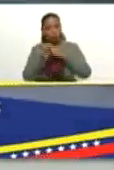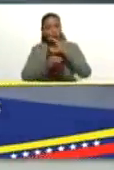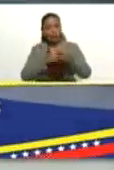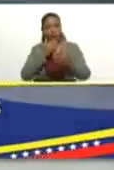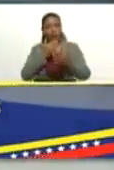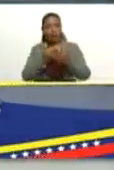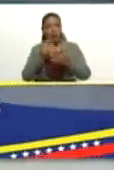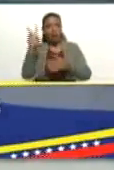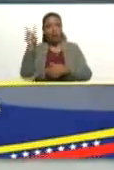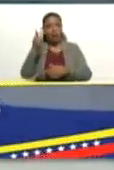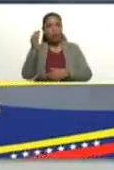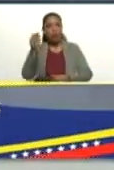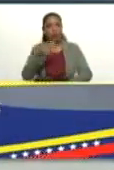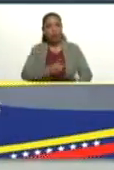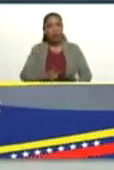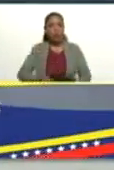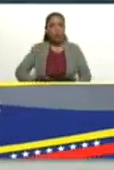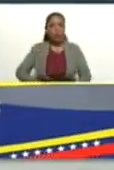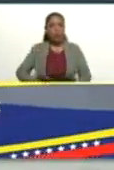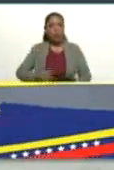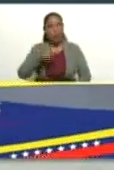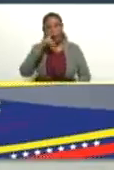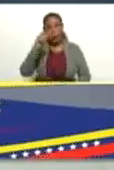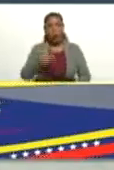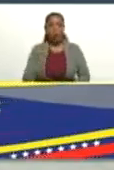a toda Venezuela y a usted, presidente Nicolás Maduro.